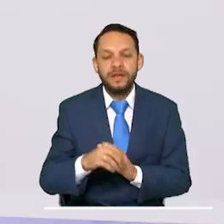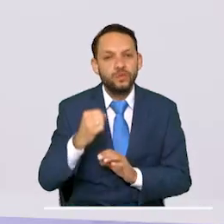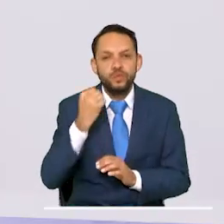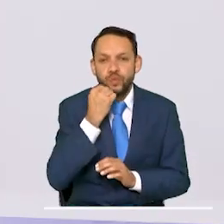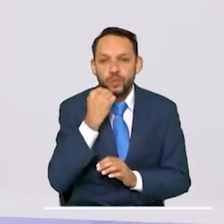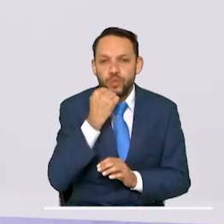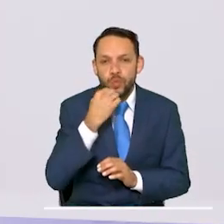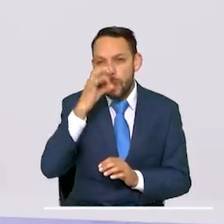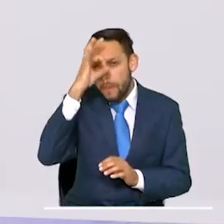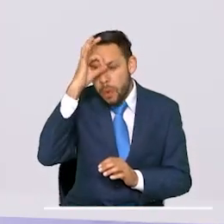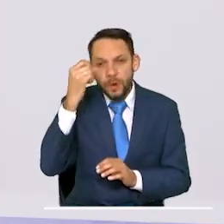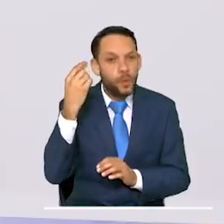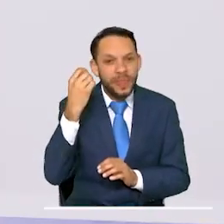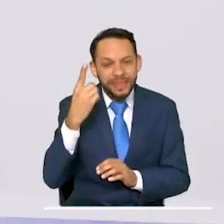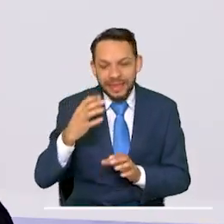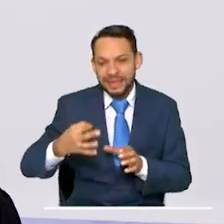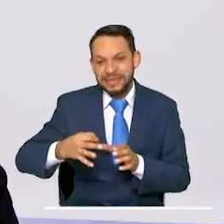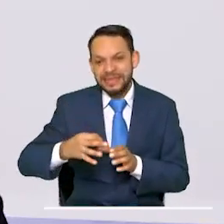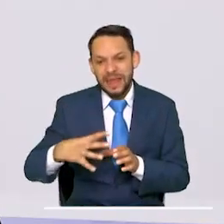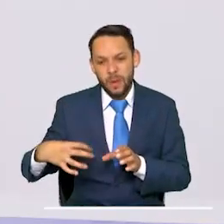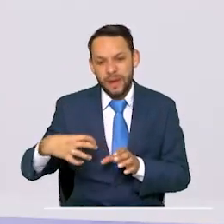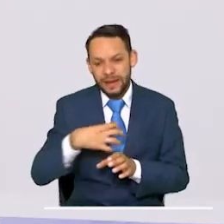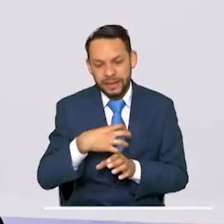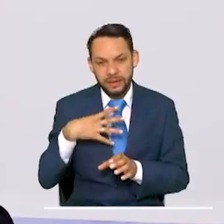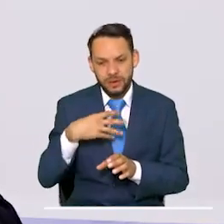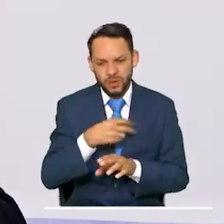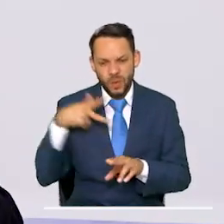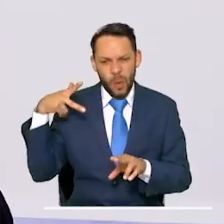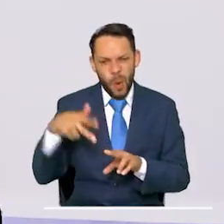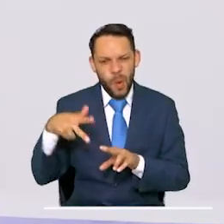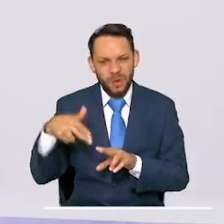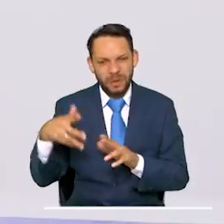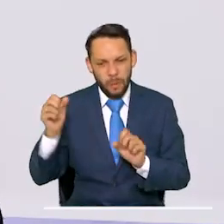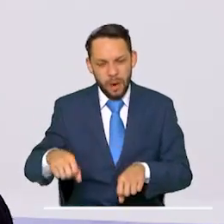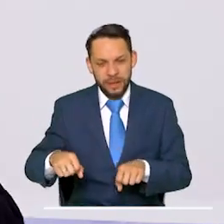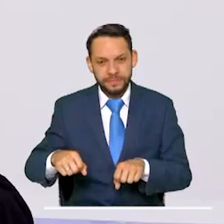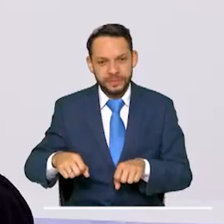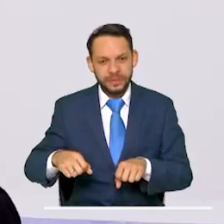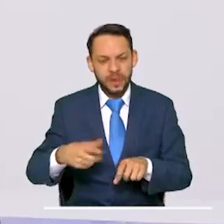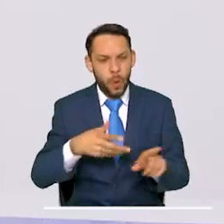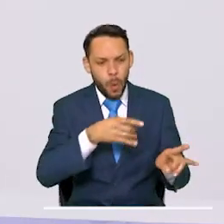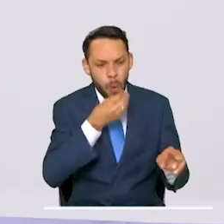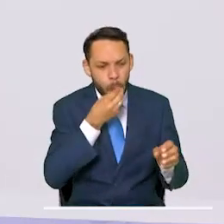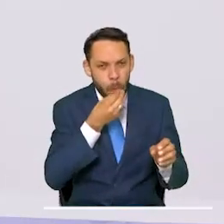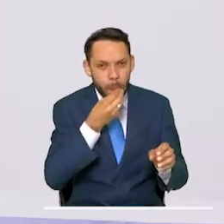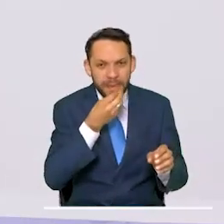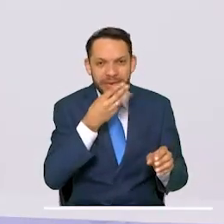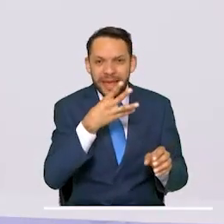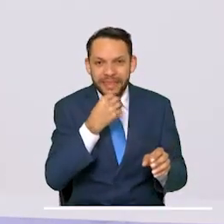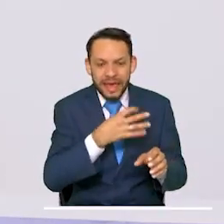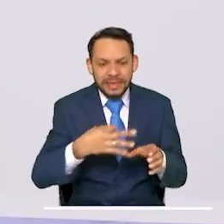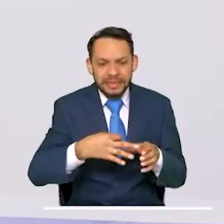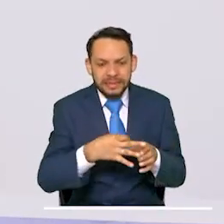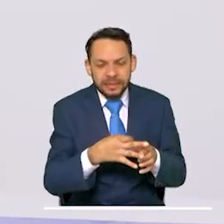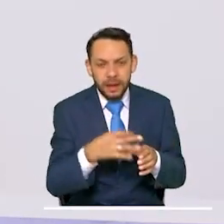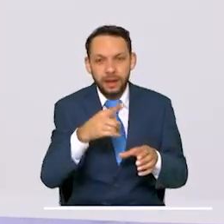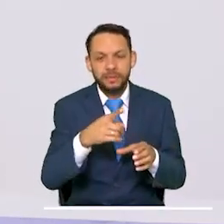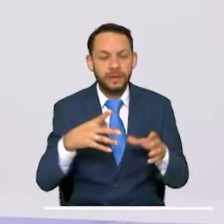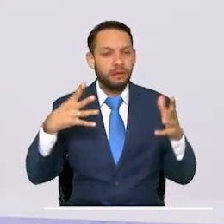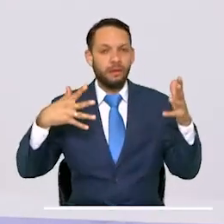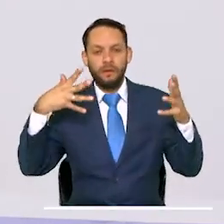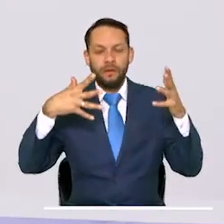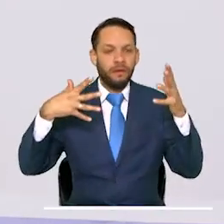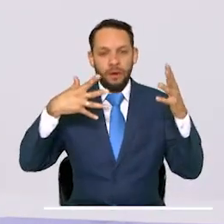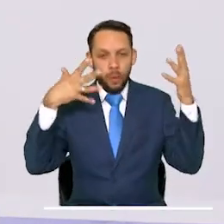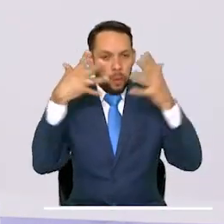de adaptarse a los cambios. Cuando uno le rompe posibilidad de fuentes de nutrición, de fuente energética, esas células no